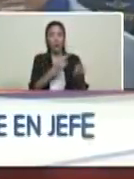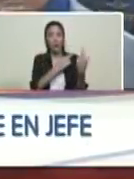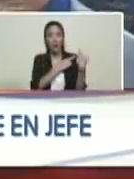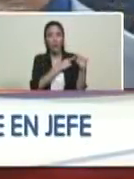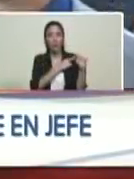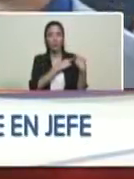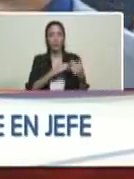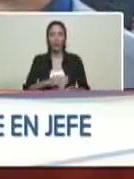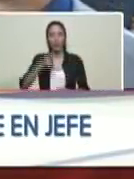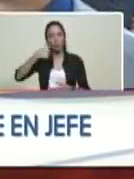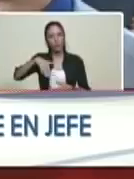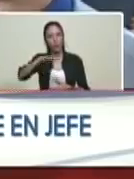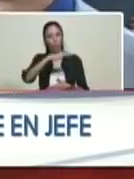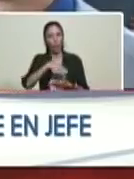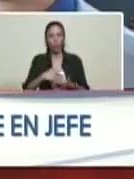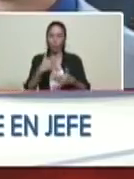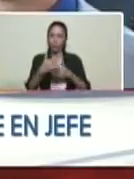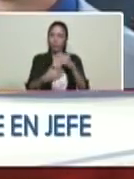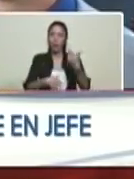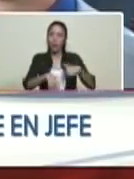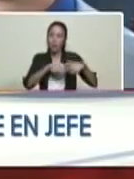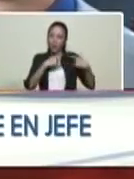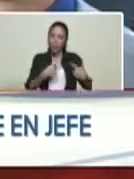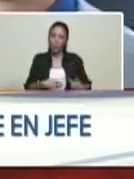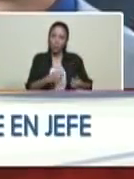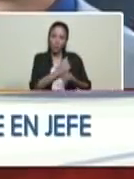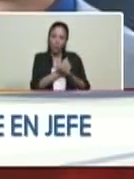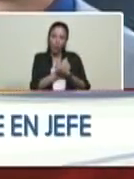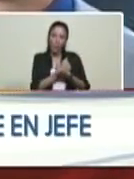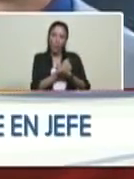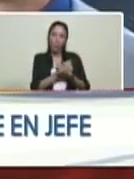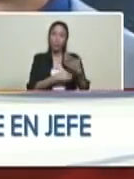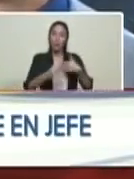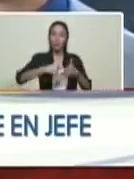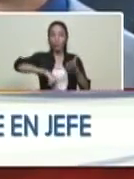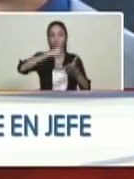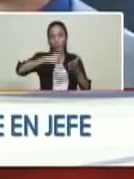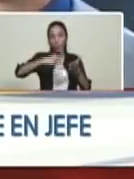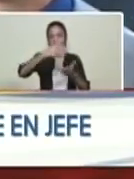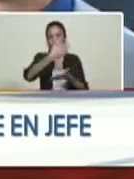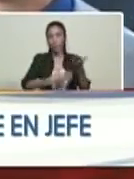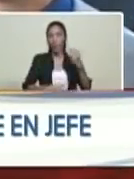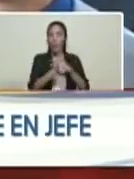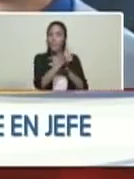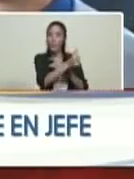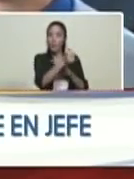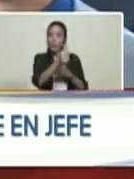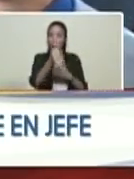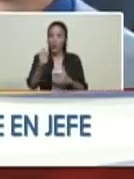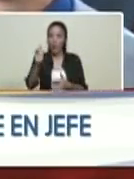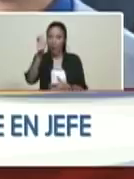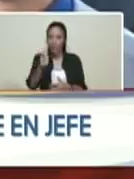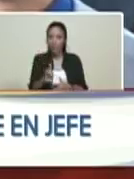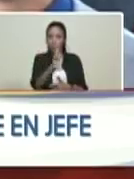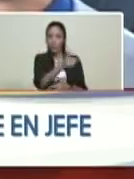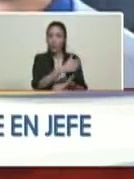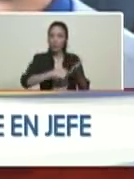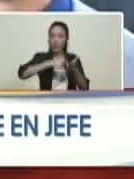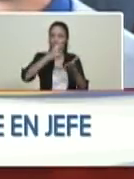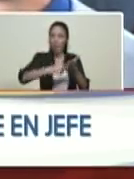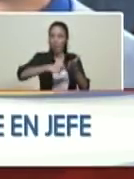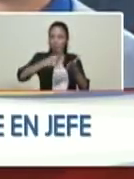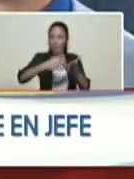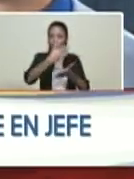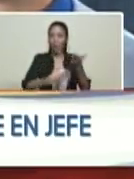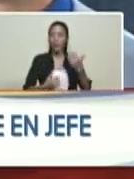que sea asumida desde el corazón y sea firmada por cada oficial y cada soldado de nuestro